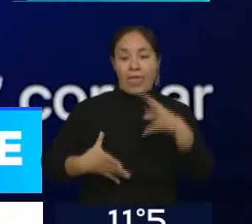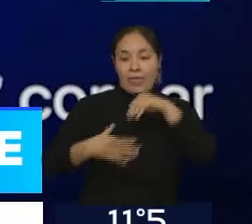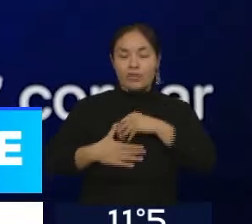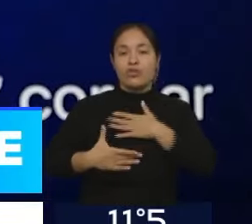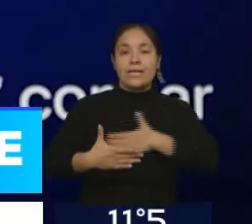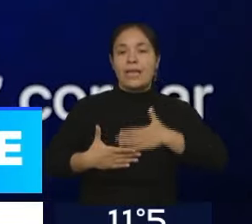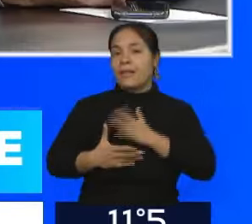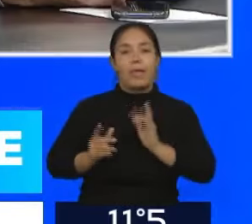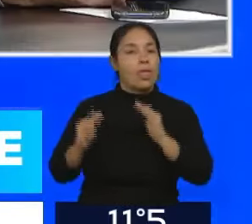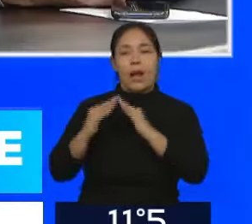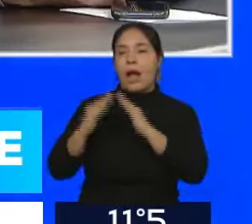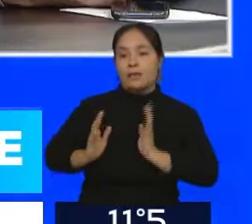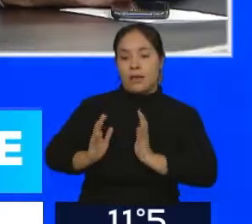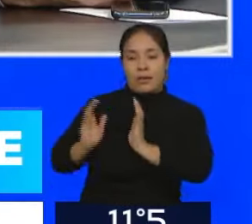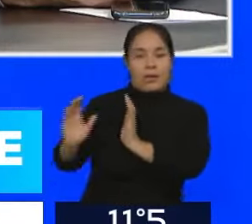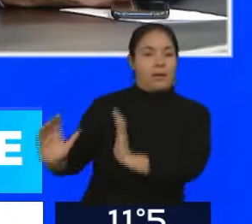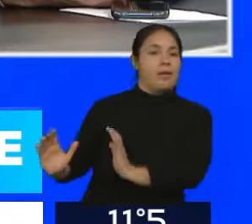corazoncito.